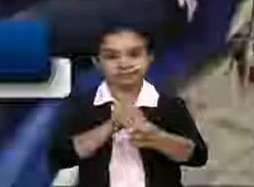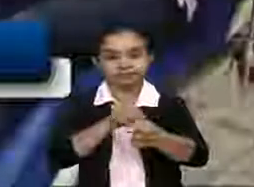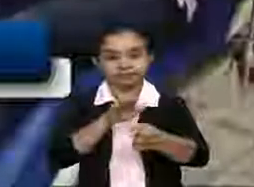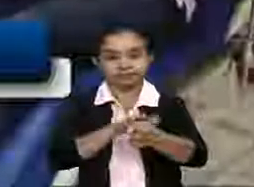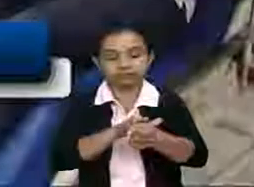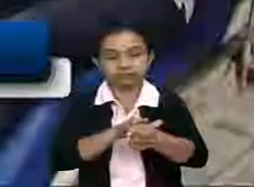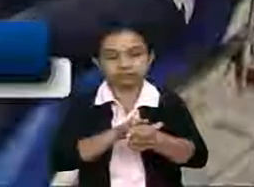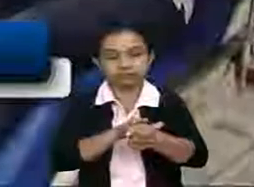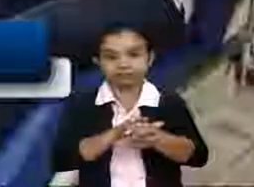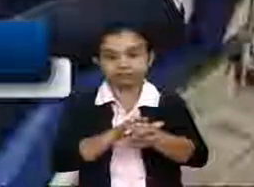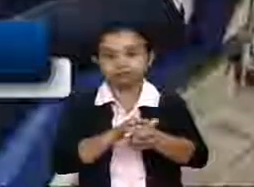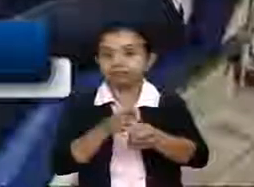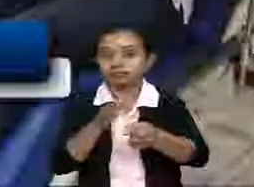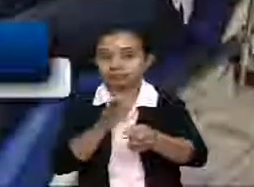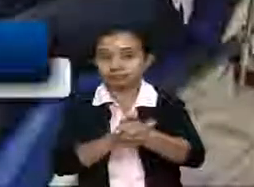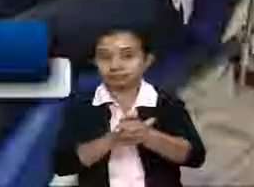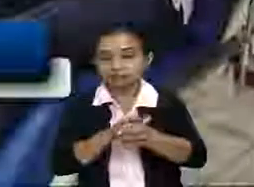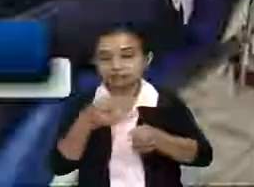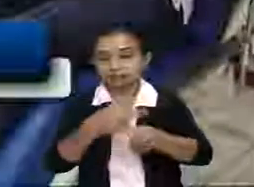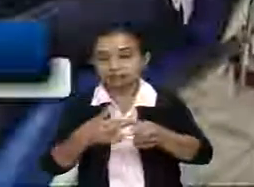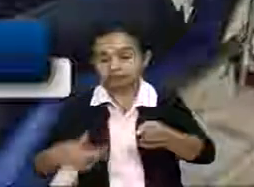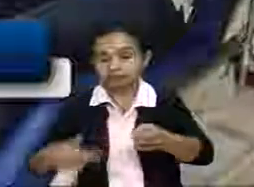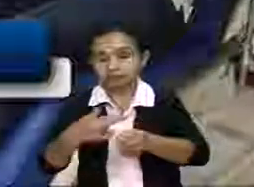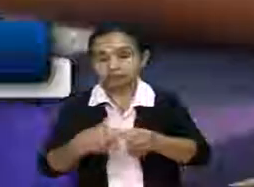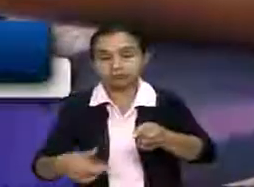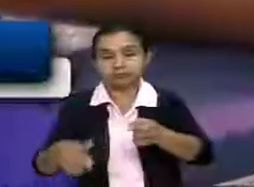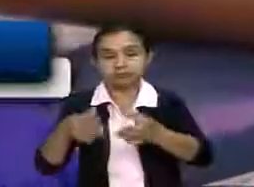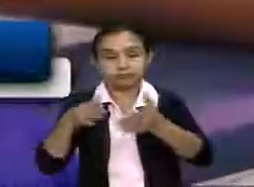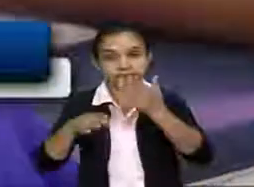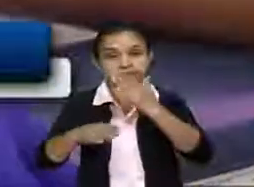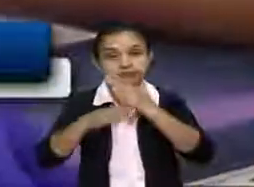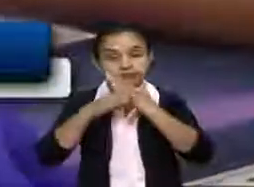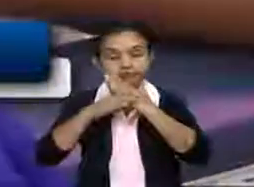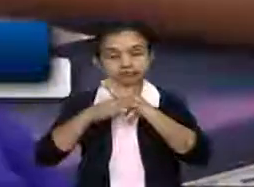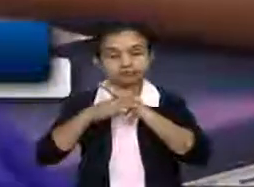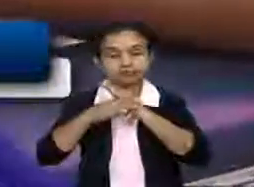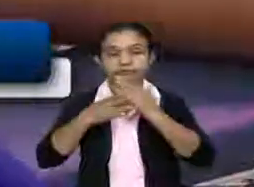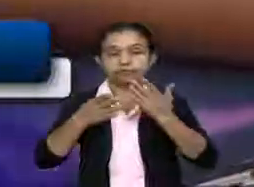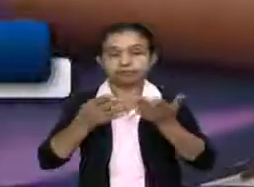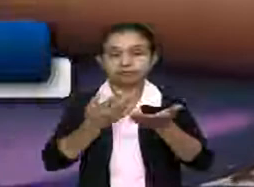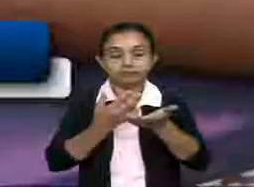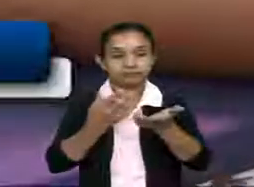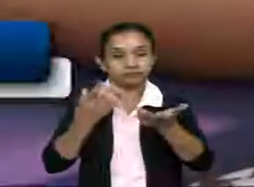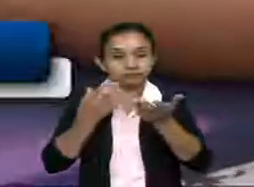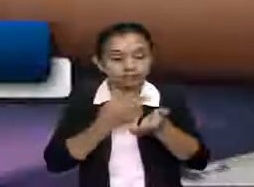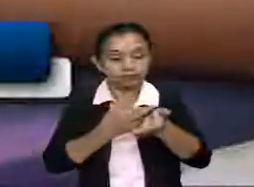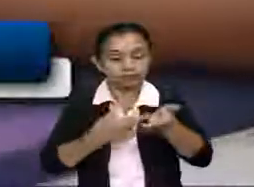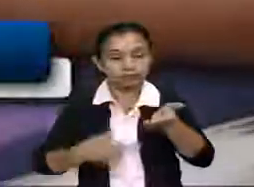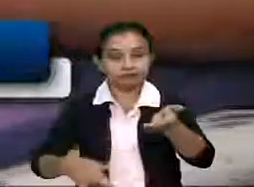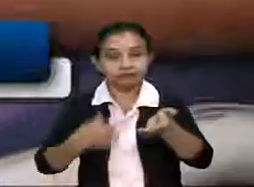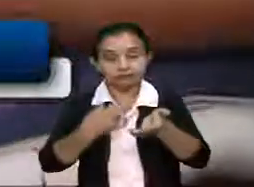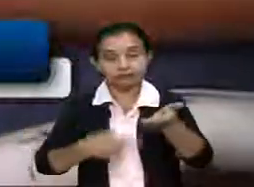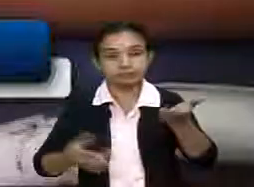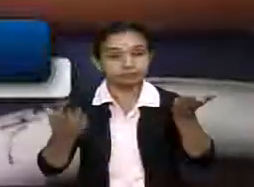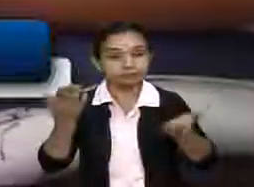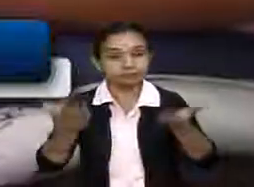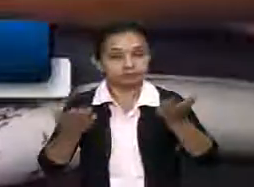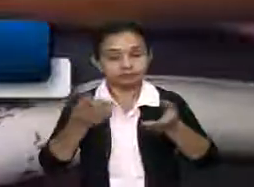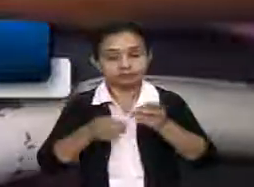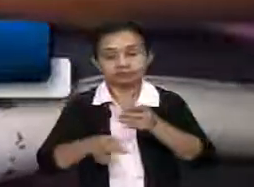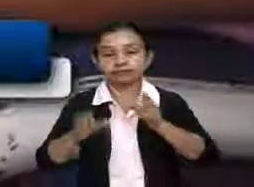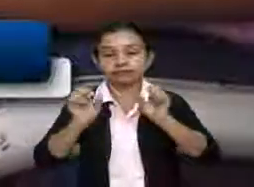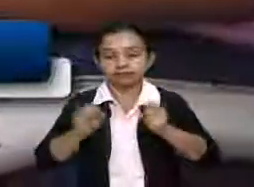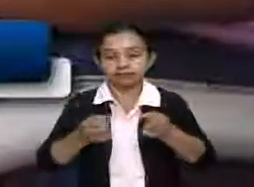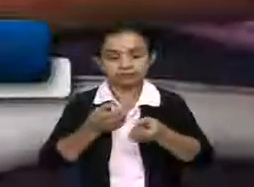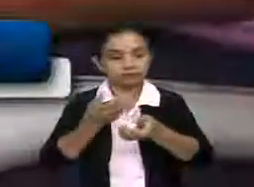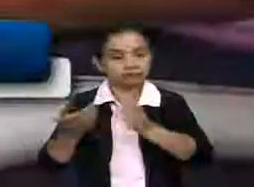plaquetario un tapón para evitar que la sangre se vaya a escapar verdad de la red de vasos sanguíneos y eso nos permite